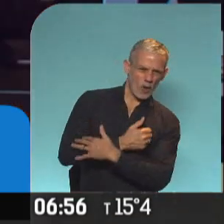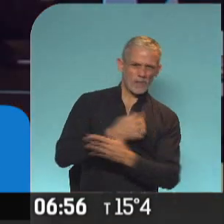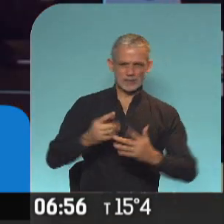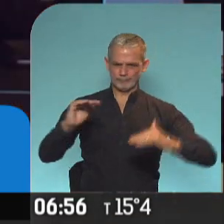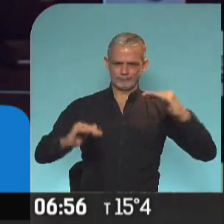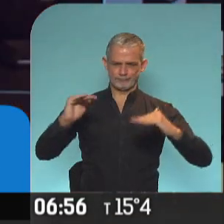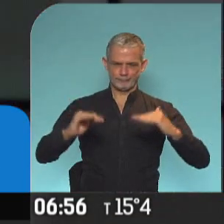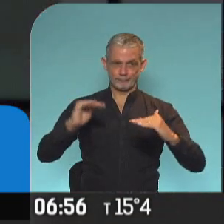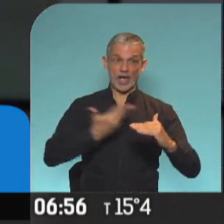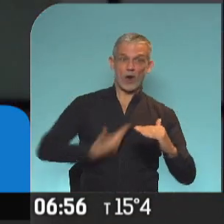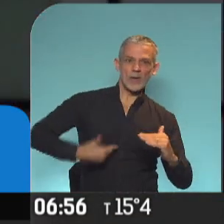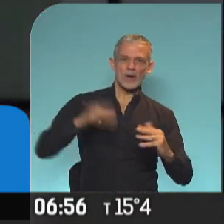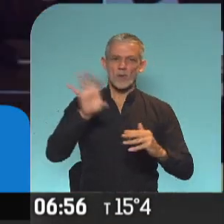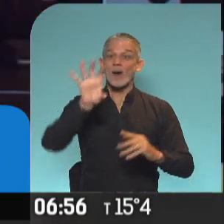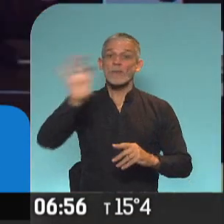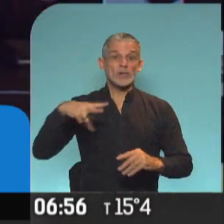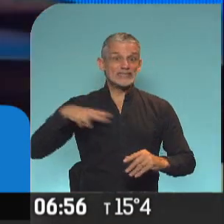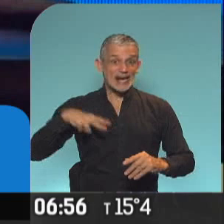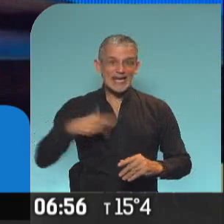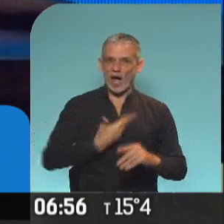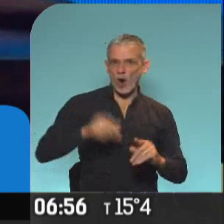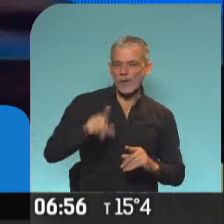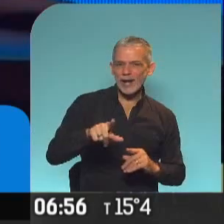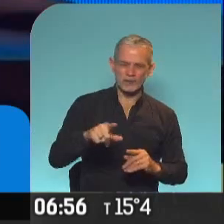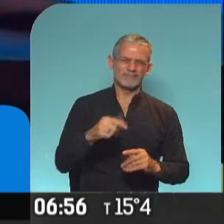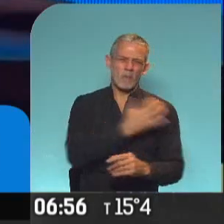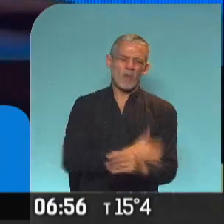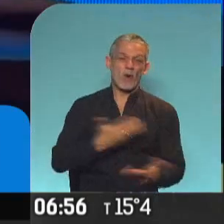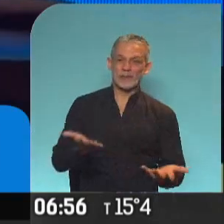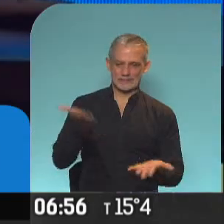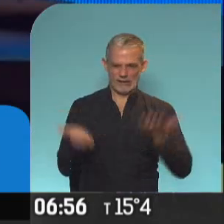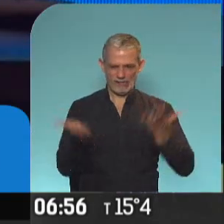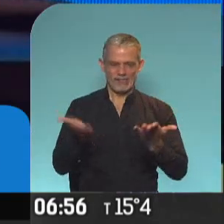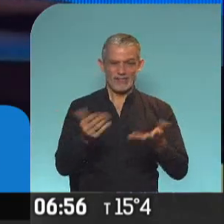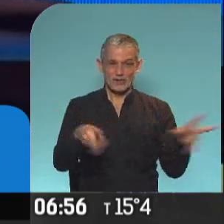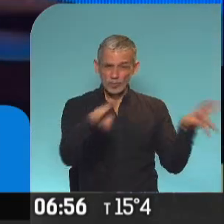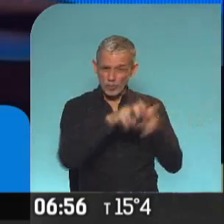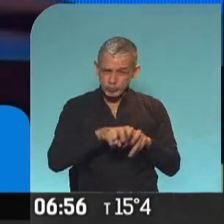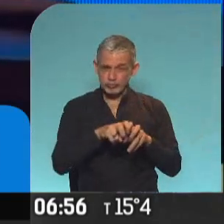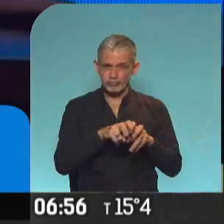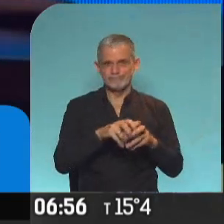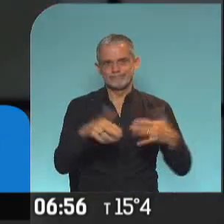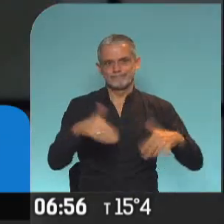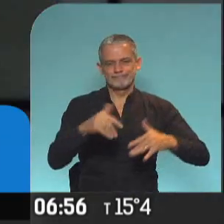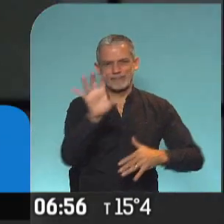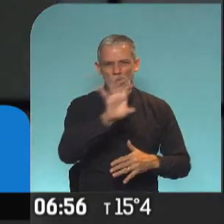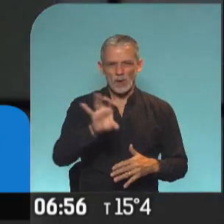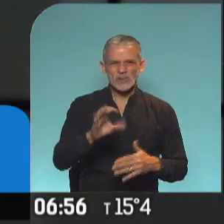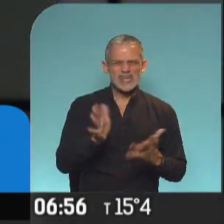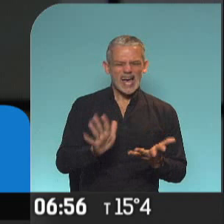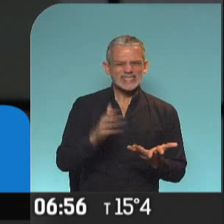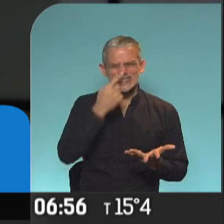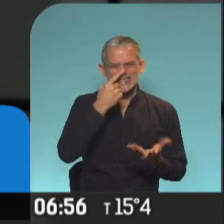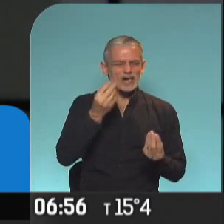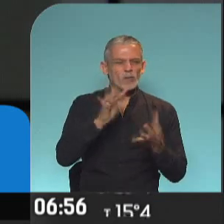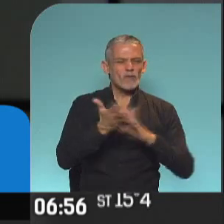habló de provincia. Exacto. Una provincia rica con un gobierno pobre, en función de lo que implican las arcas del Estado en muchos estados provinciales en esta situación en